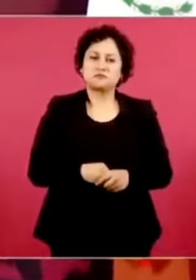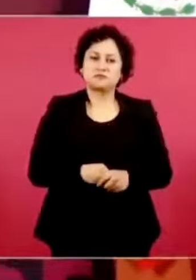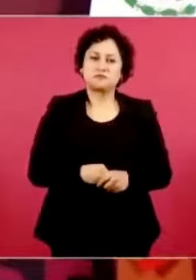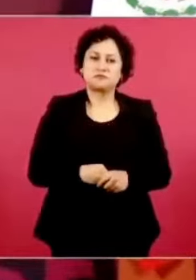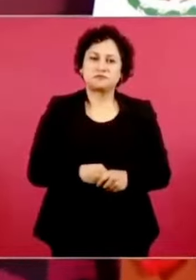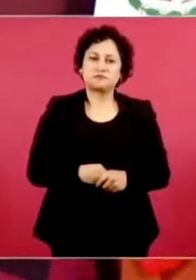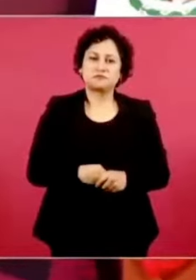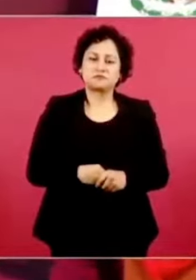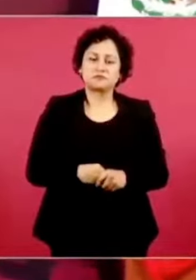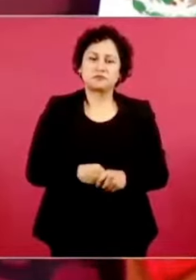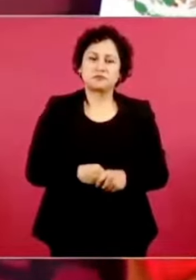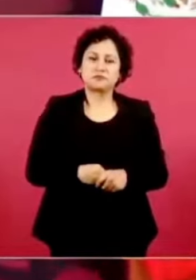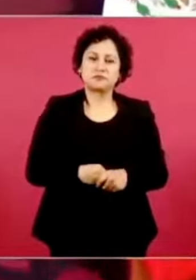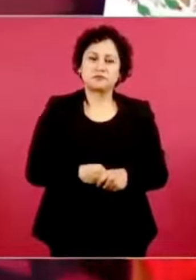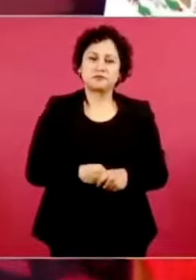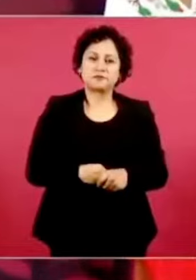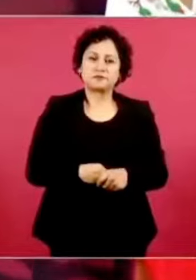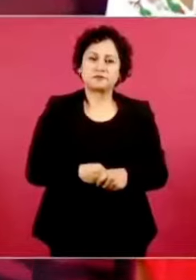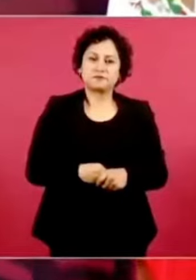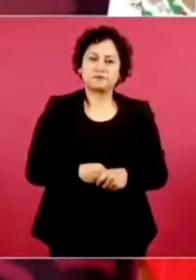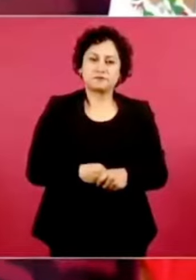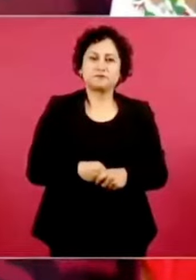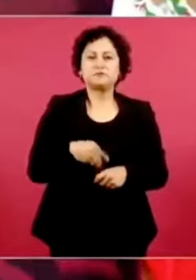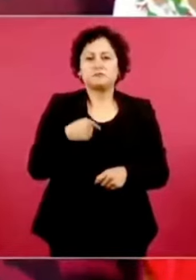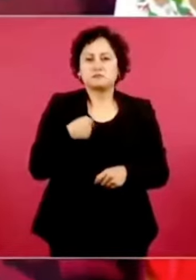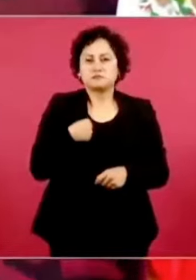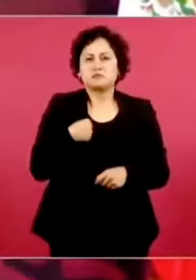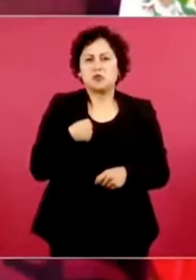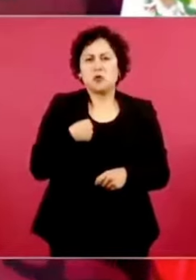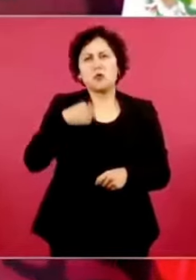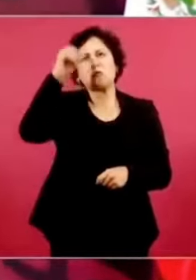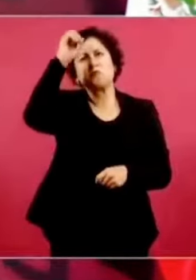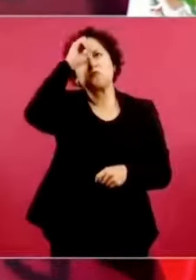Y tengo elementos, tengo razones.